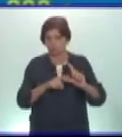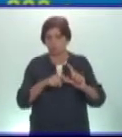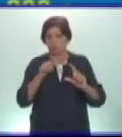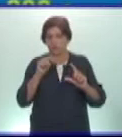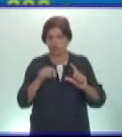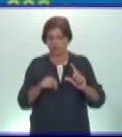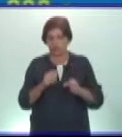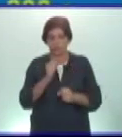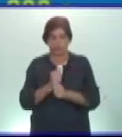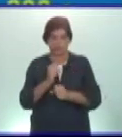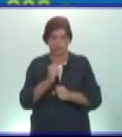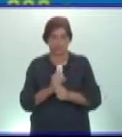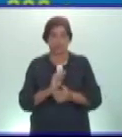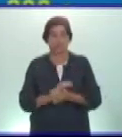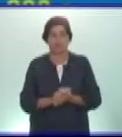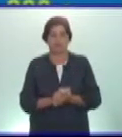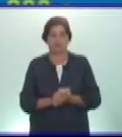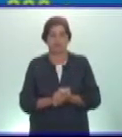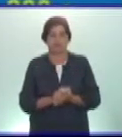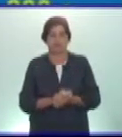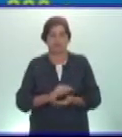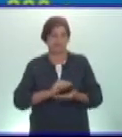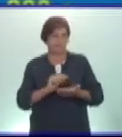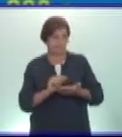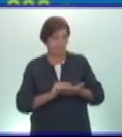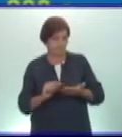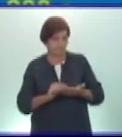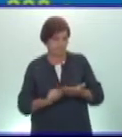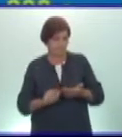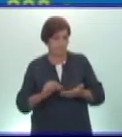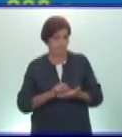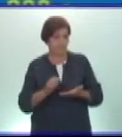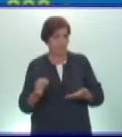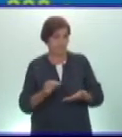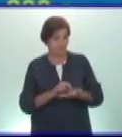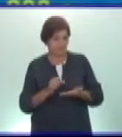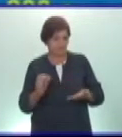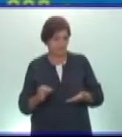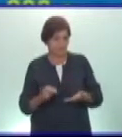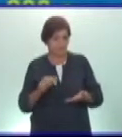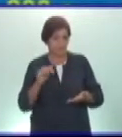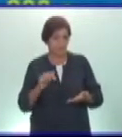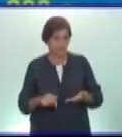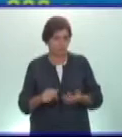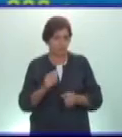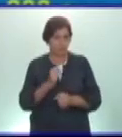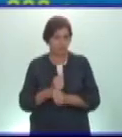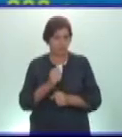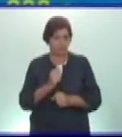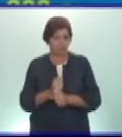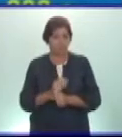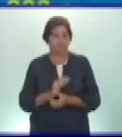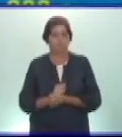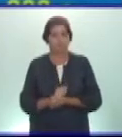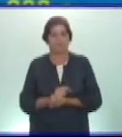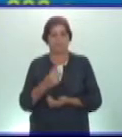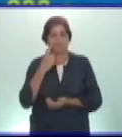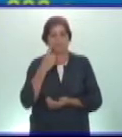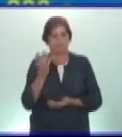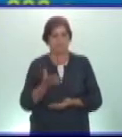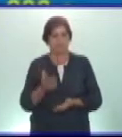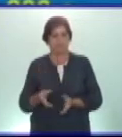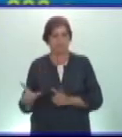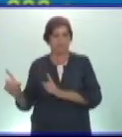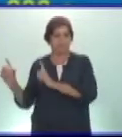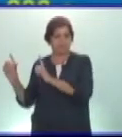el encuentro de hoy. Adelante anotando las páginas con las que vamos a trabajar en nuestro encuentro de hoy. Vamos.